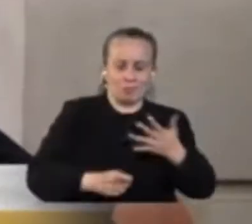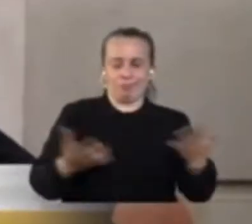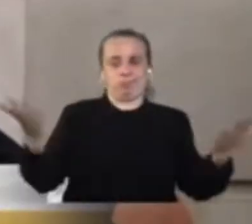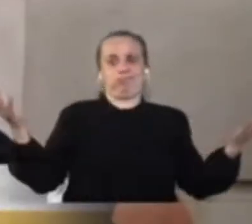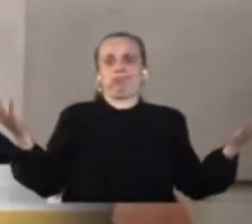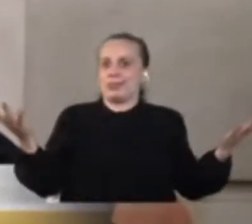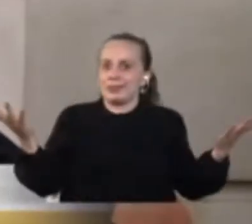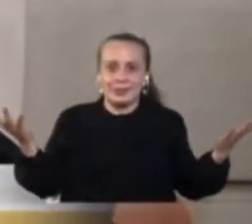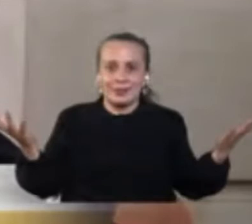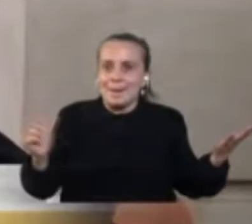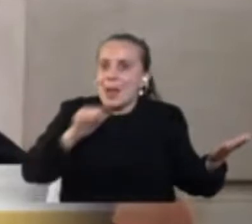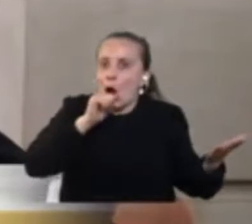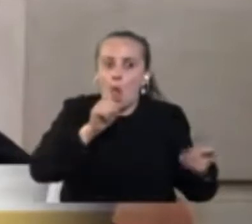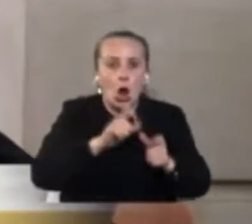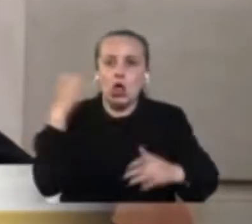Hicieron estallar el país.